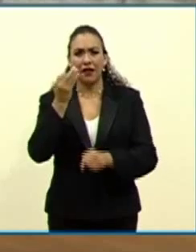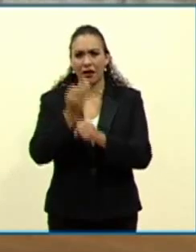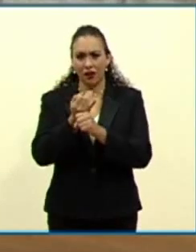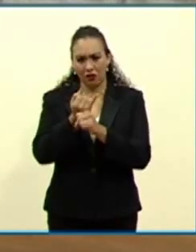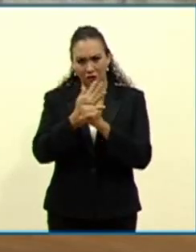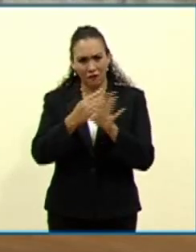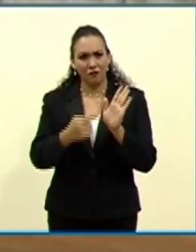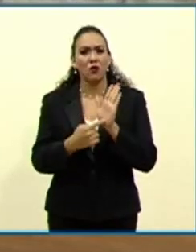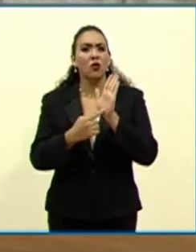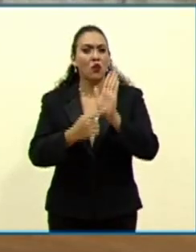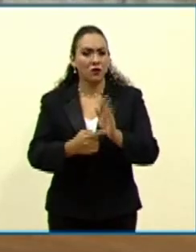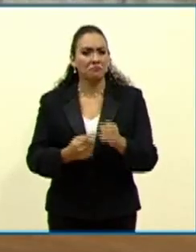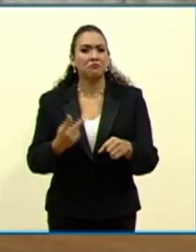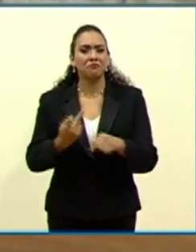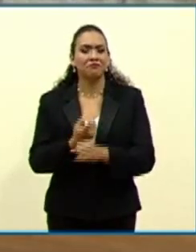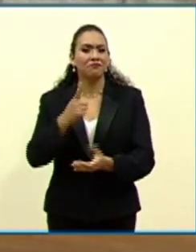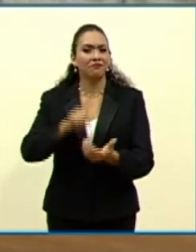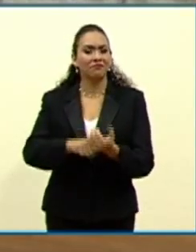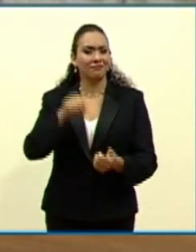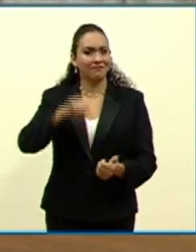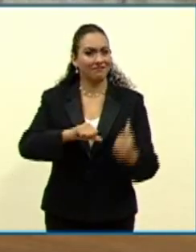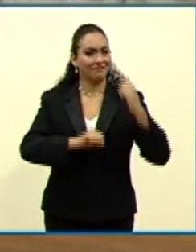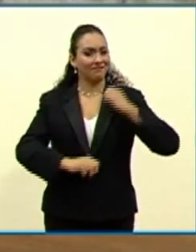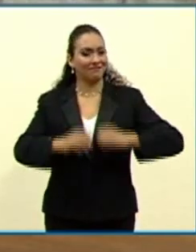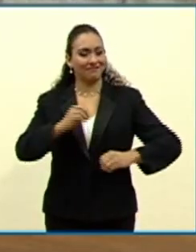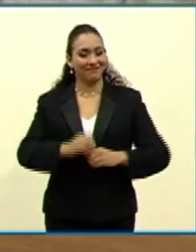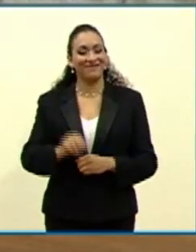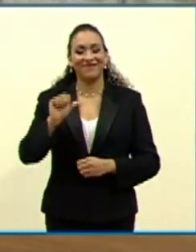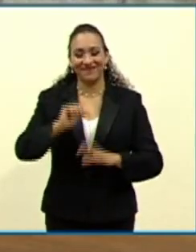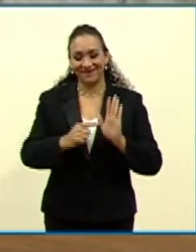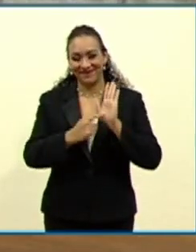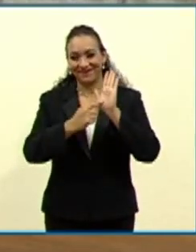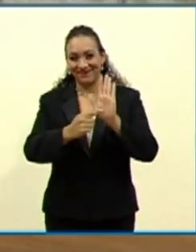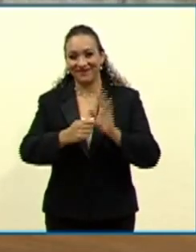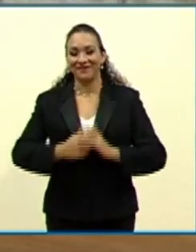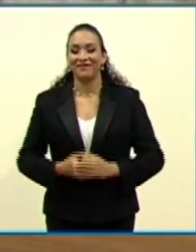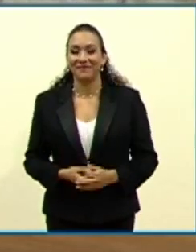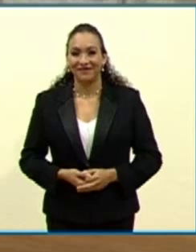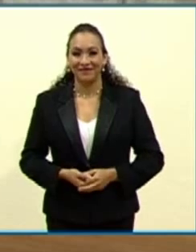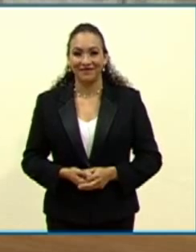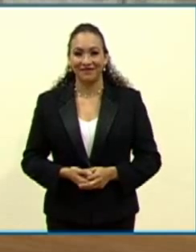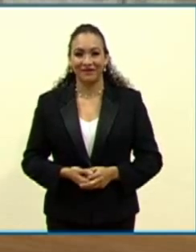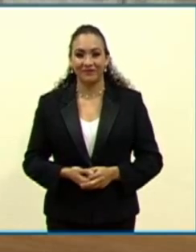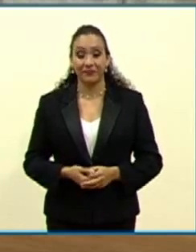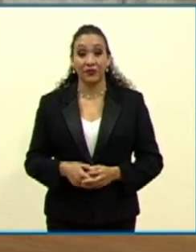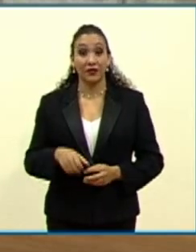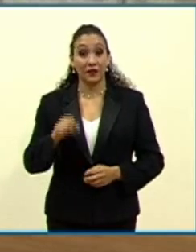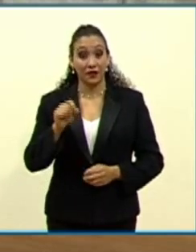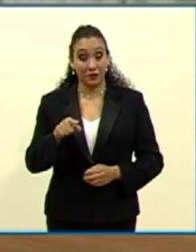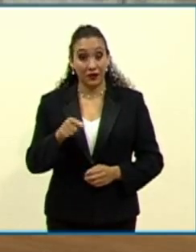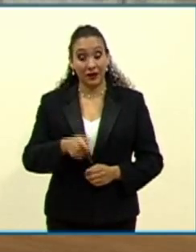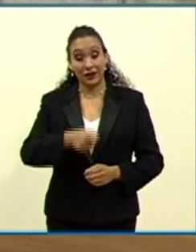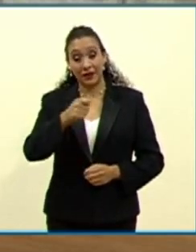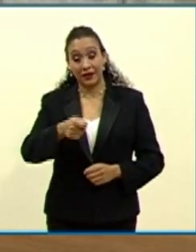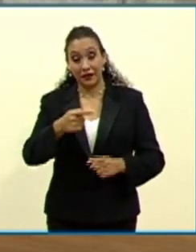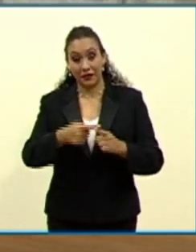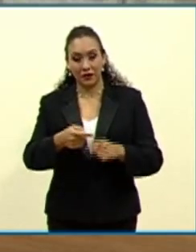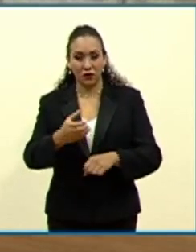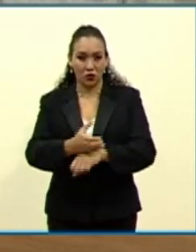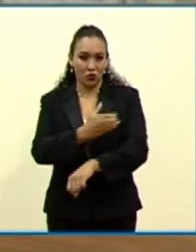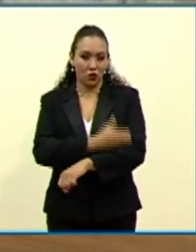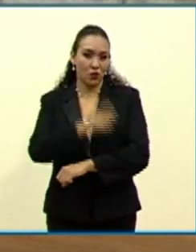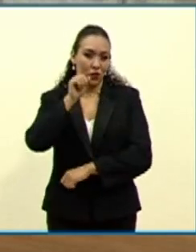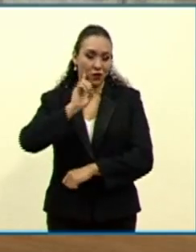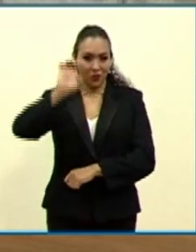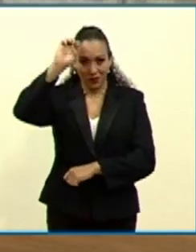próximos minutos le presentaré la información más reciente del Poder Judicial de la Federación. Pero antes, permítame saludar a mi